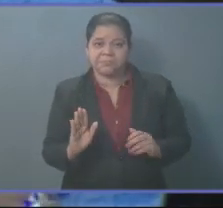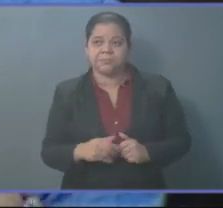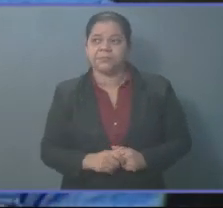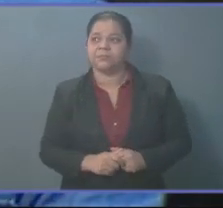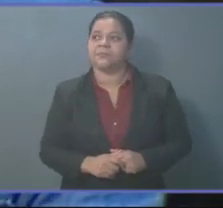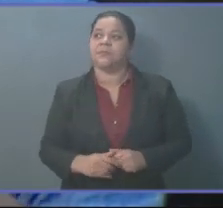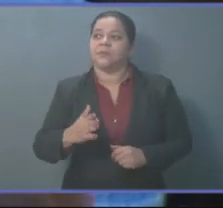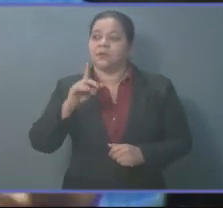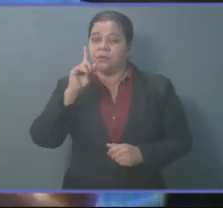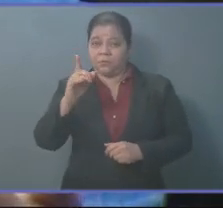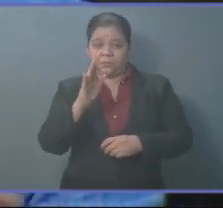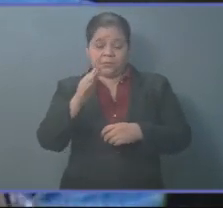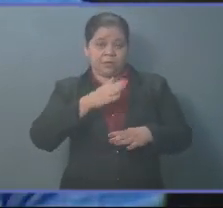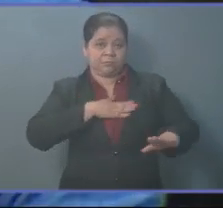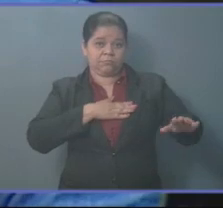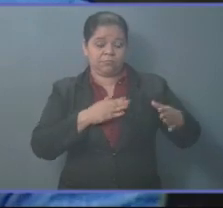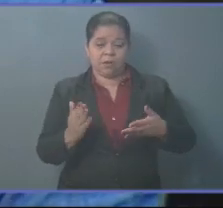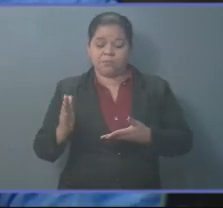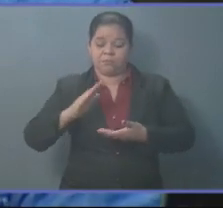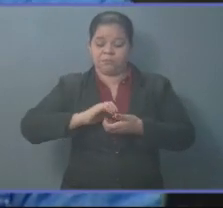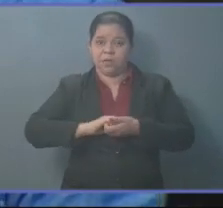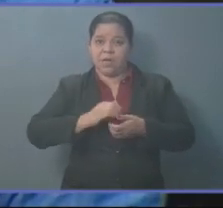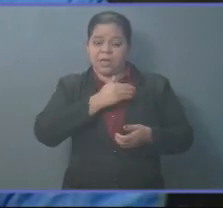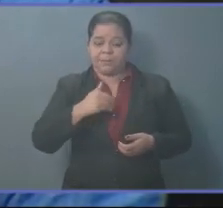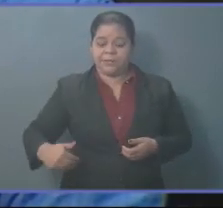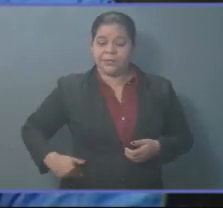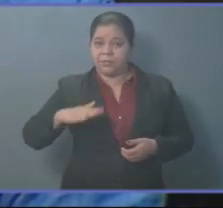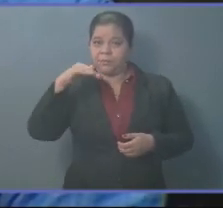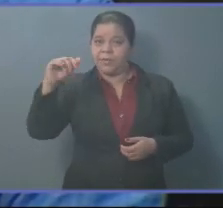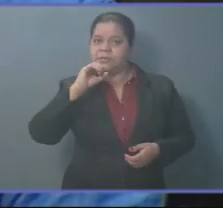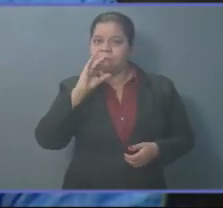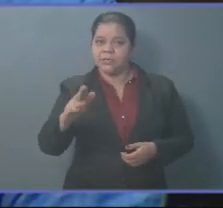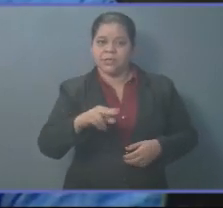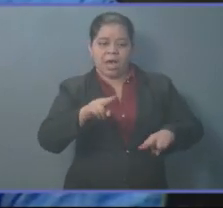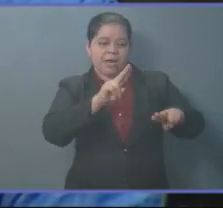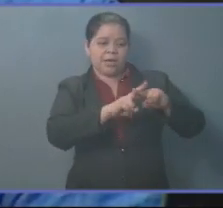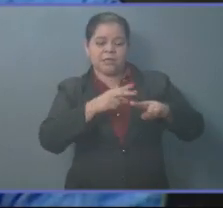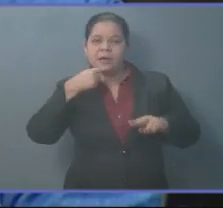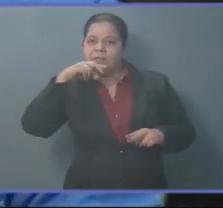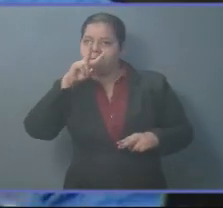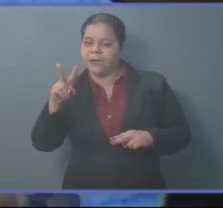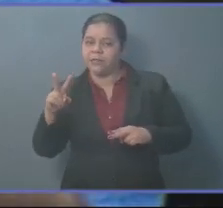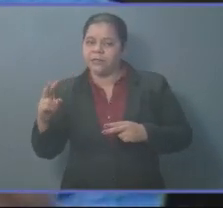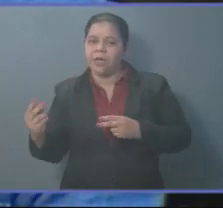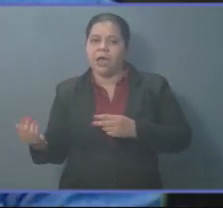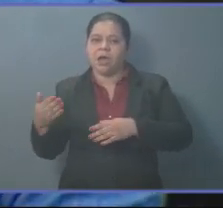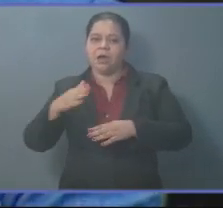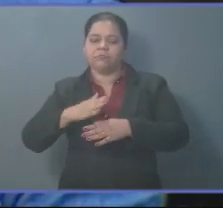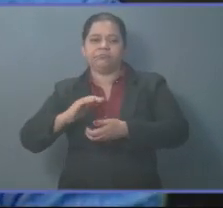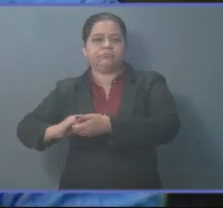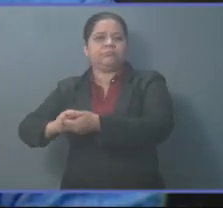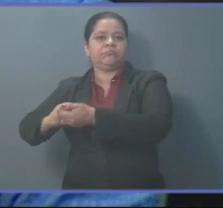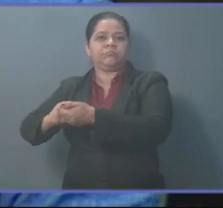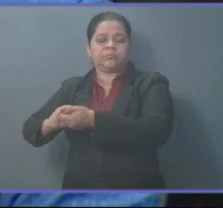Un pacto entre Arena y el FMLN, dice el presidente de la República. Y el problema es que aquí se